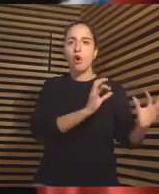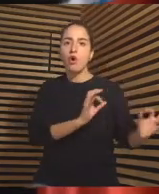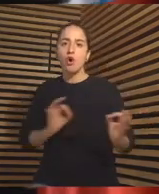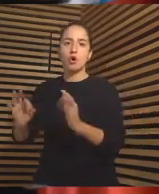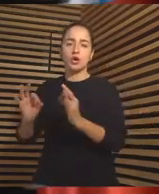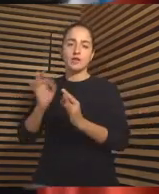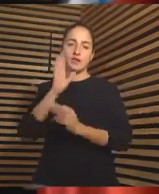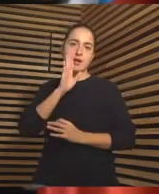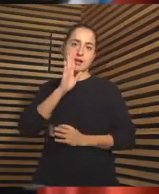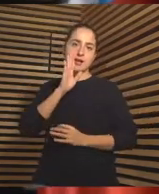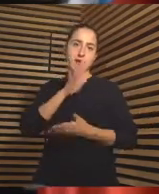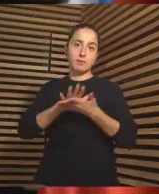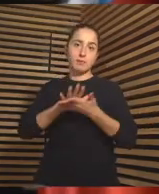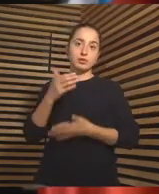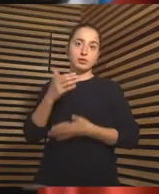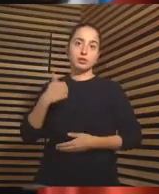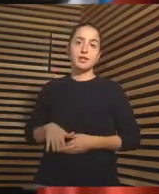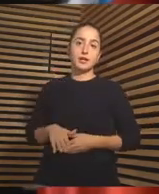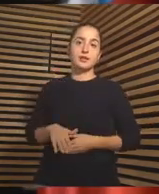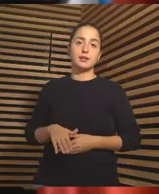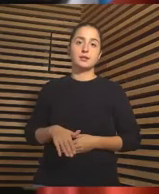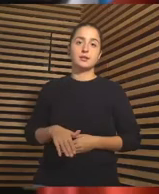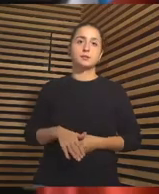hemos hablado tanto en estos 2 días.